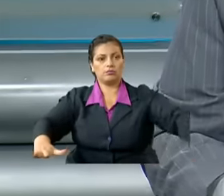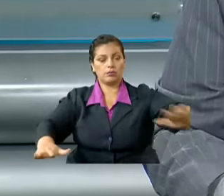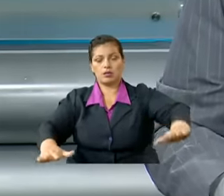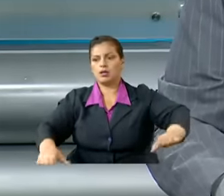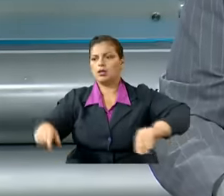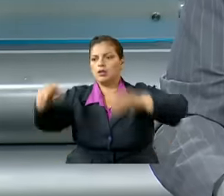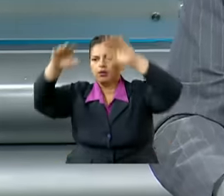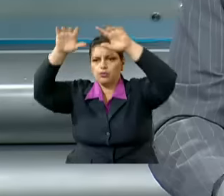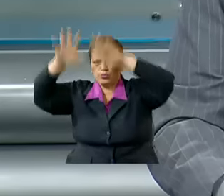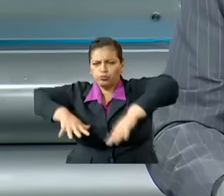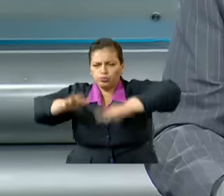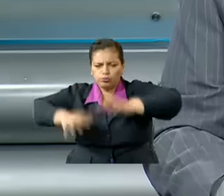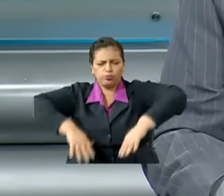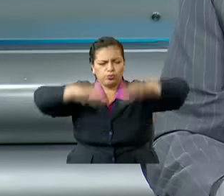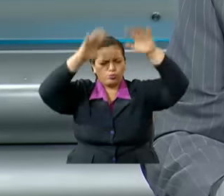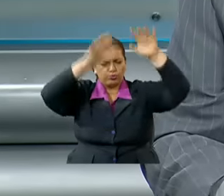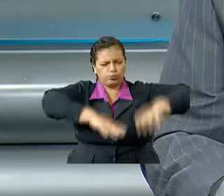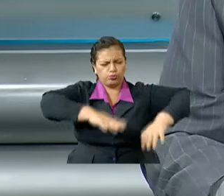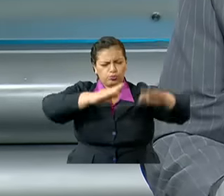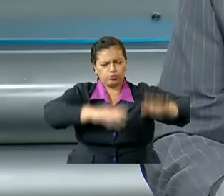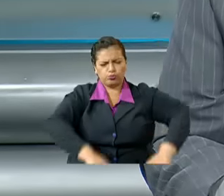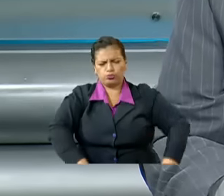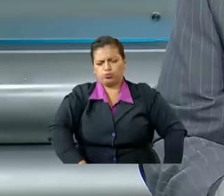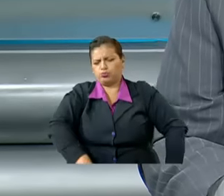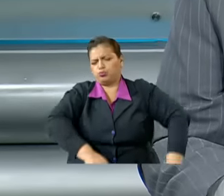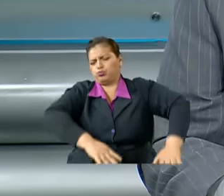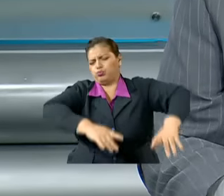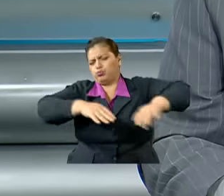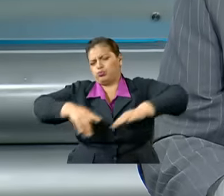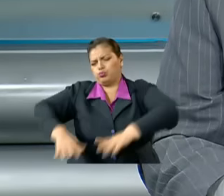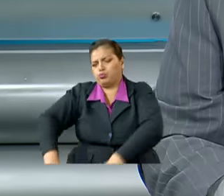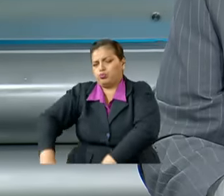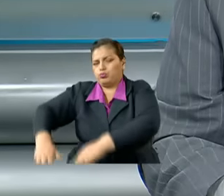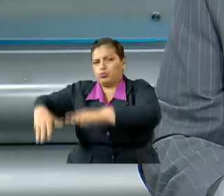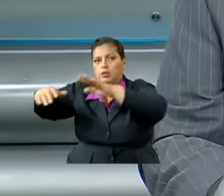La falla en la bomba de drenaje complicó la situación.